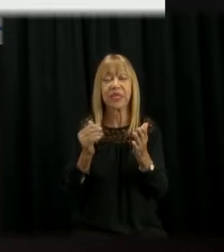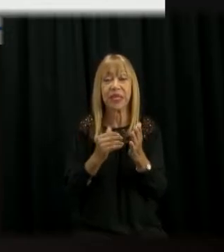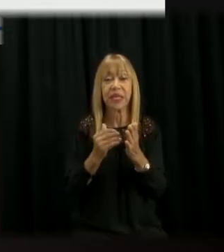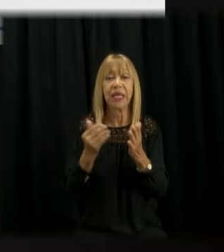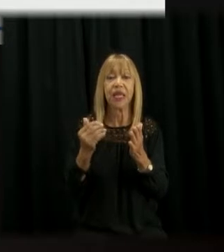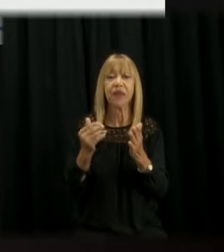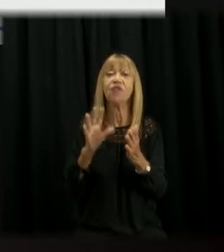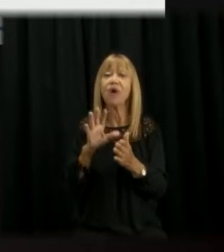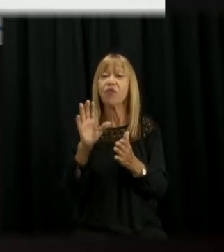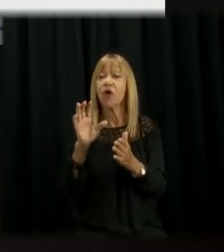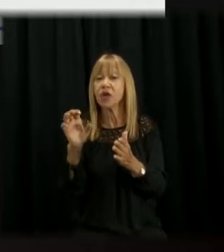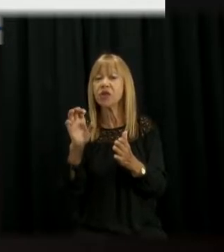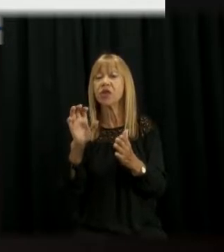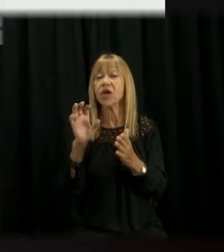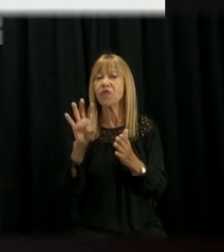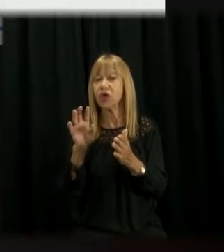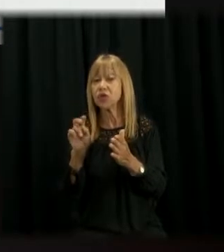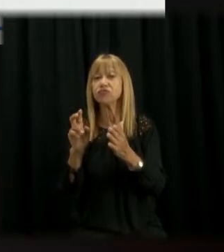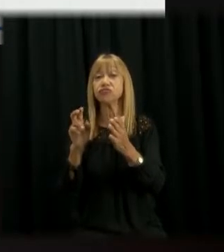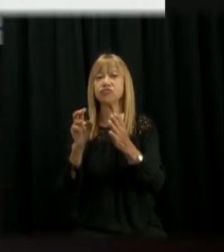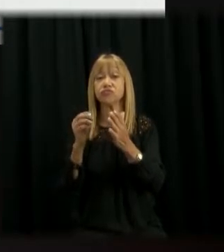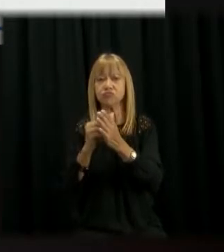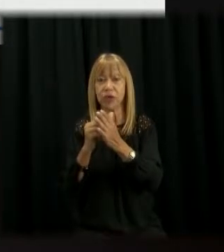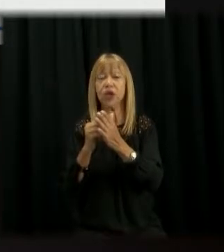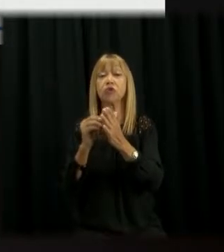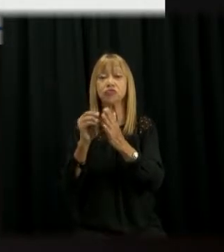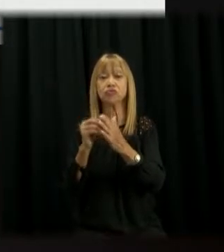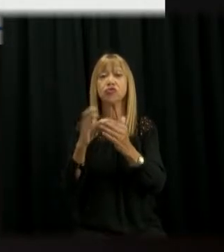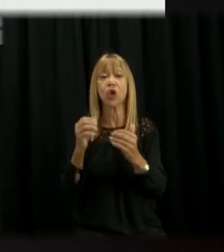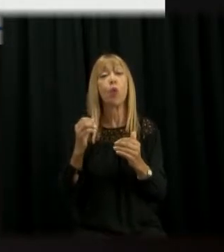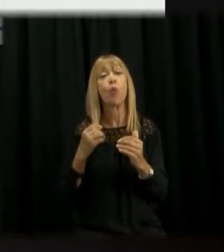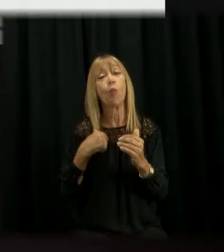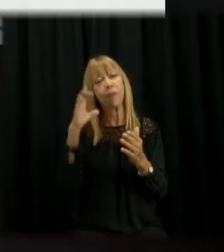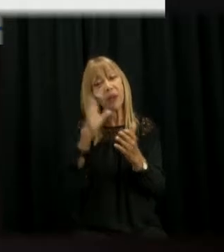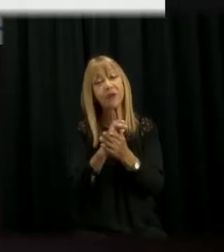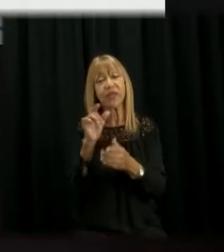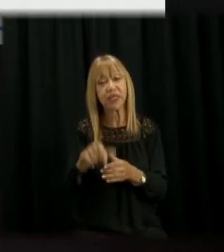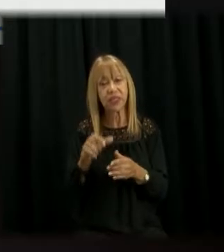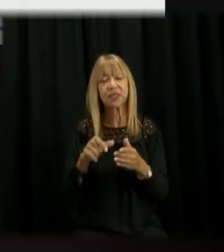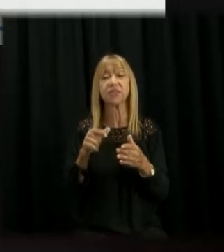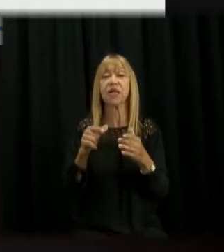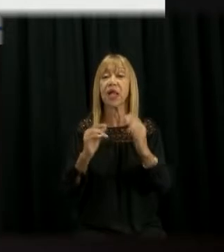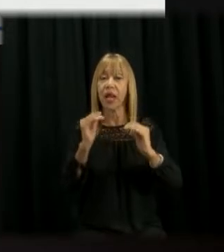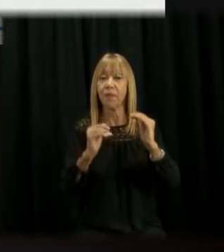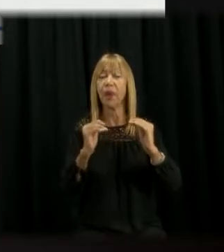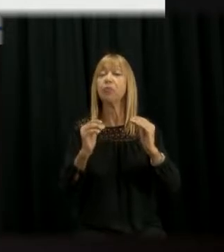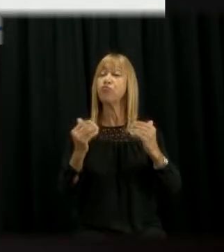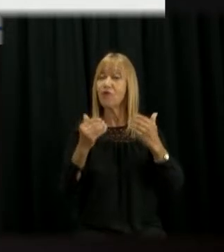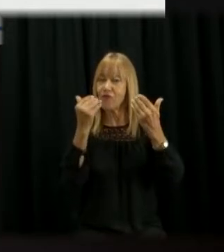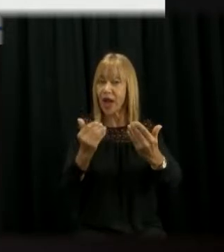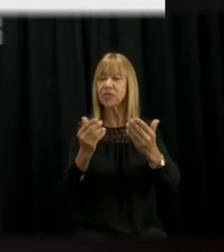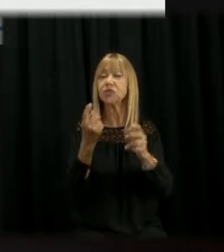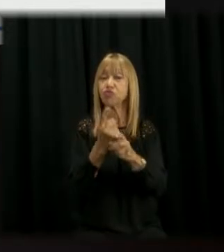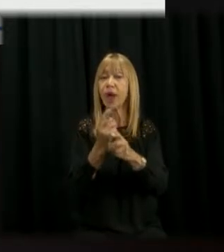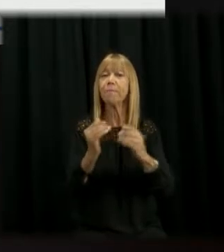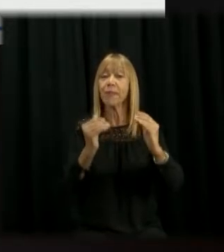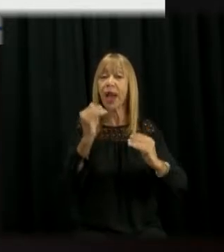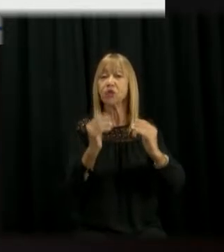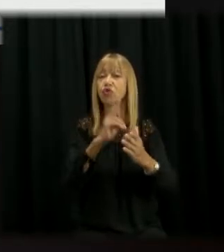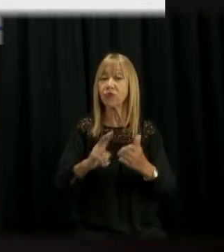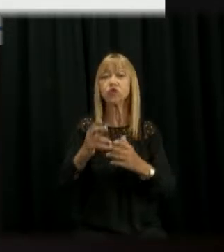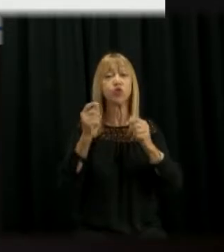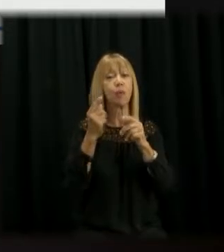deuda, que son 542 millones. Entendemos que este nivel de superávit de operación